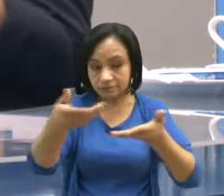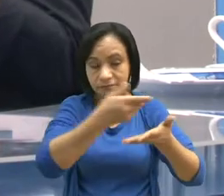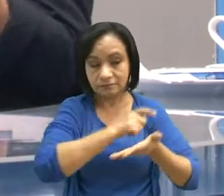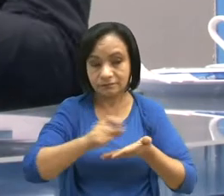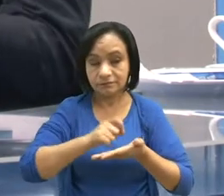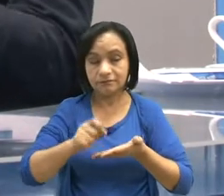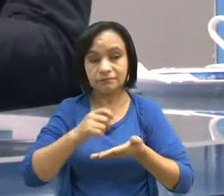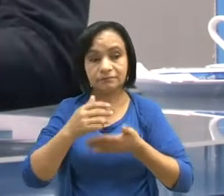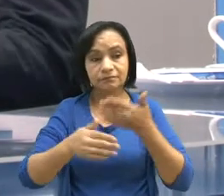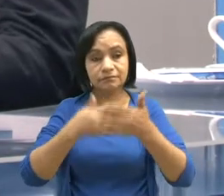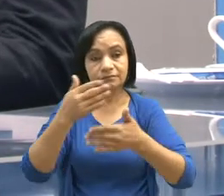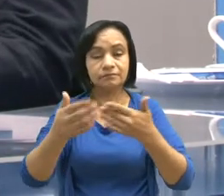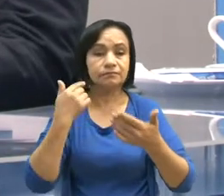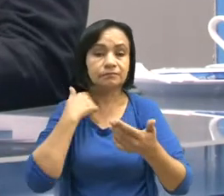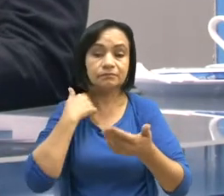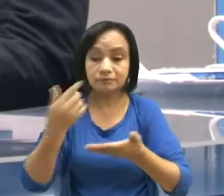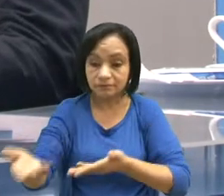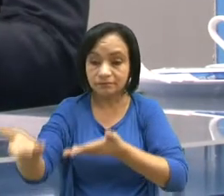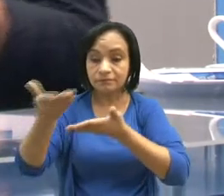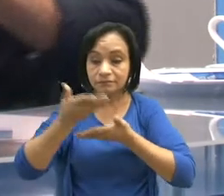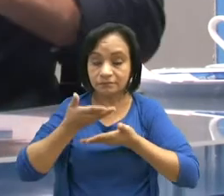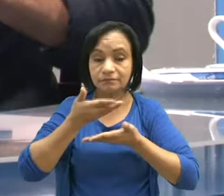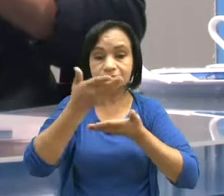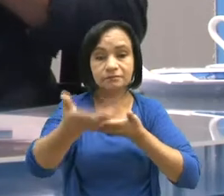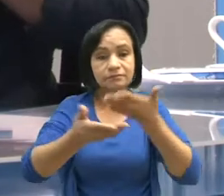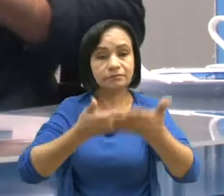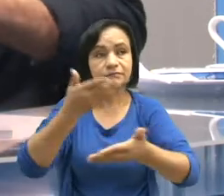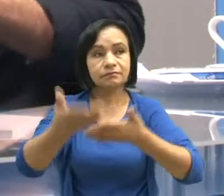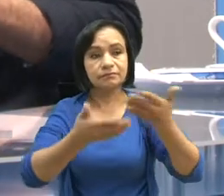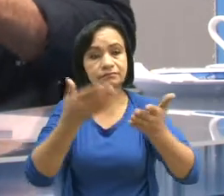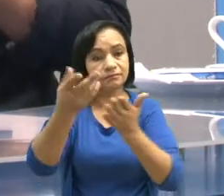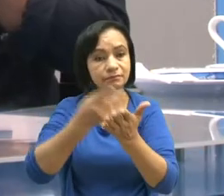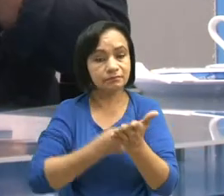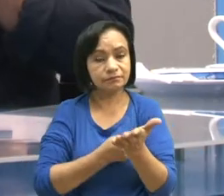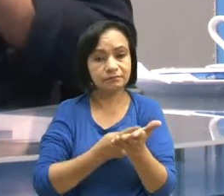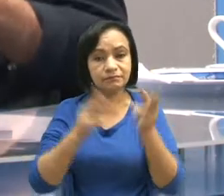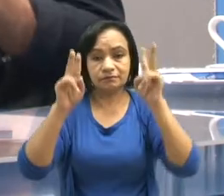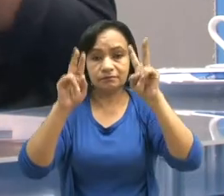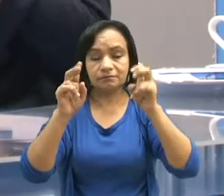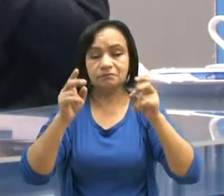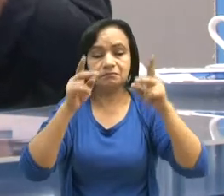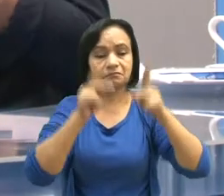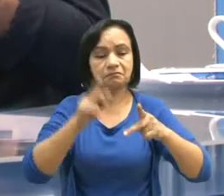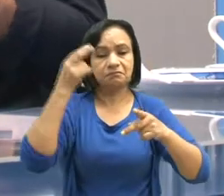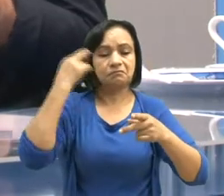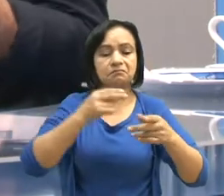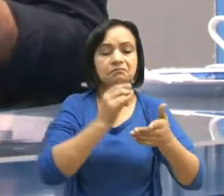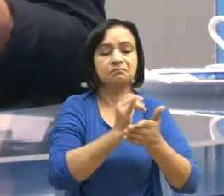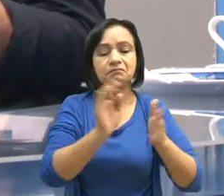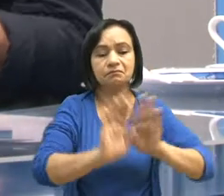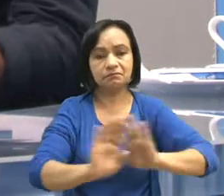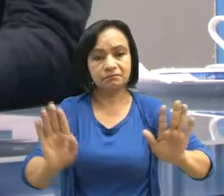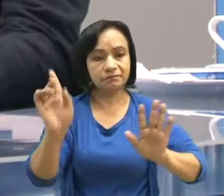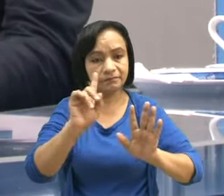forma nosotros venimos en un proceso siempre de retroalimentación que nos permite que el proyecto no solo sea un tema de ingenieros, no solo sea un tema de técnicos, sino